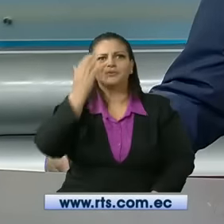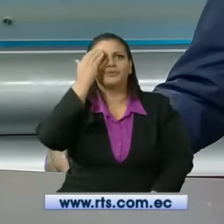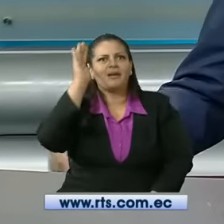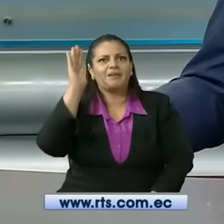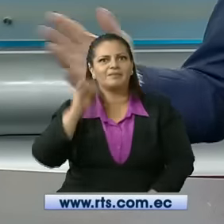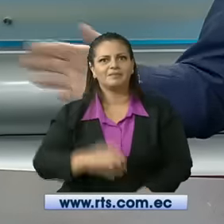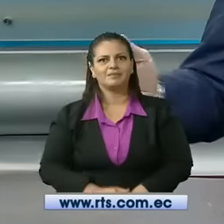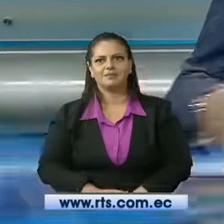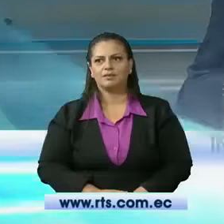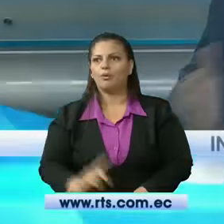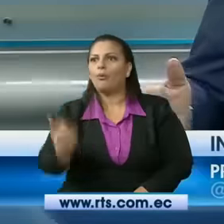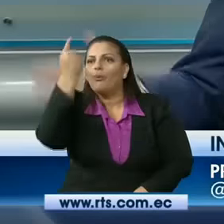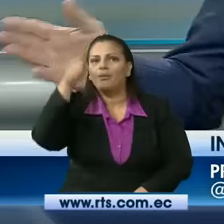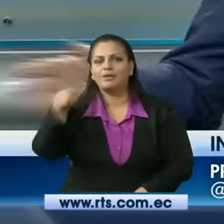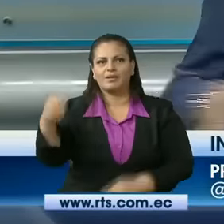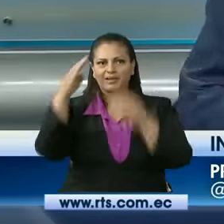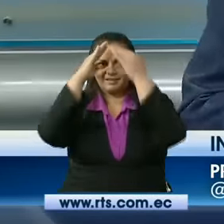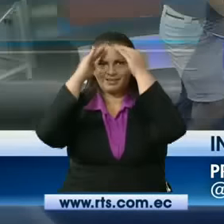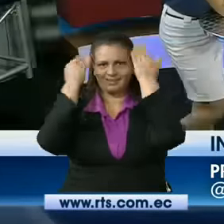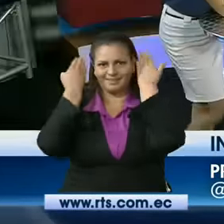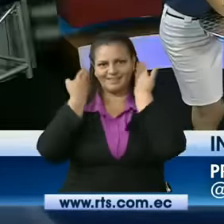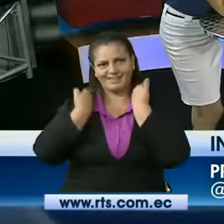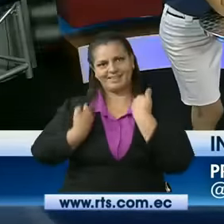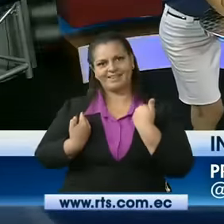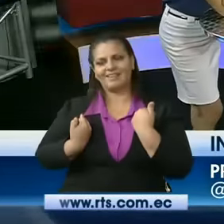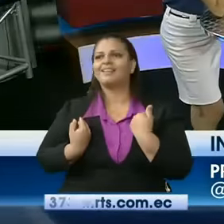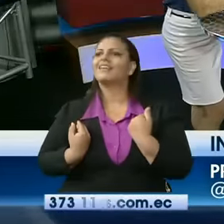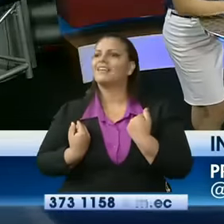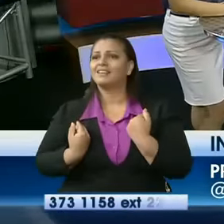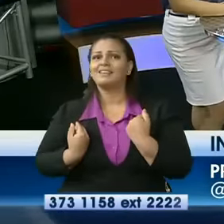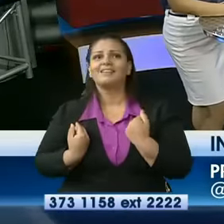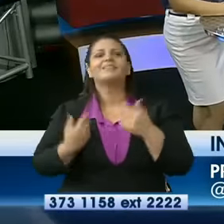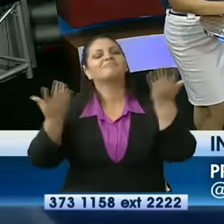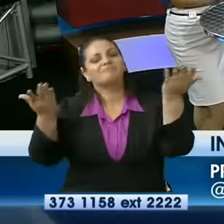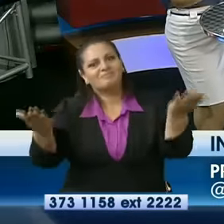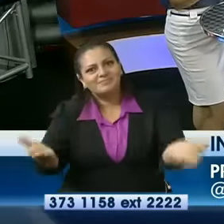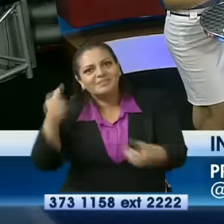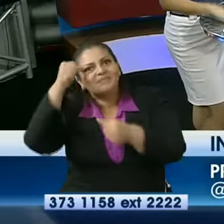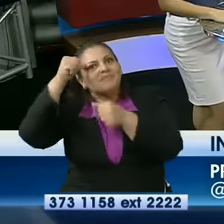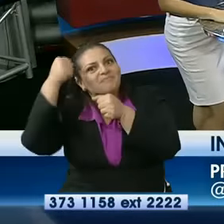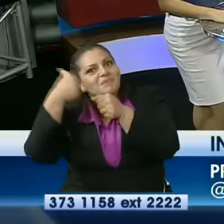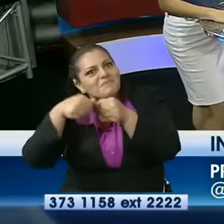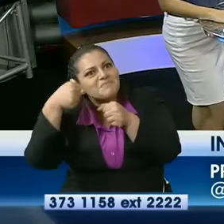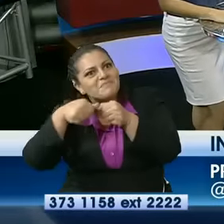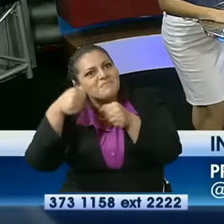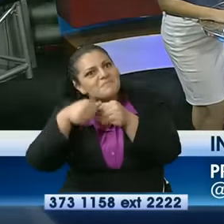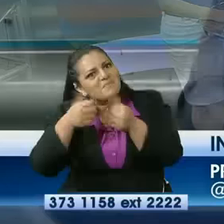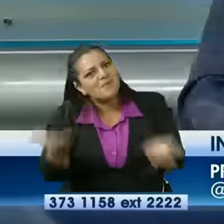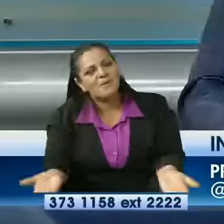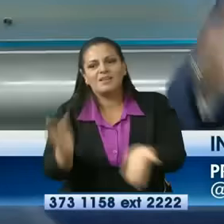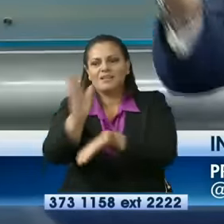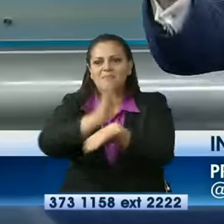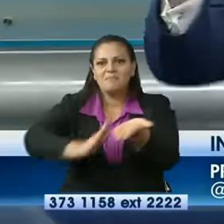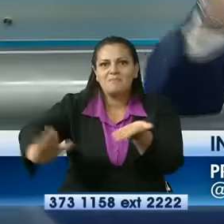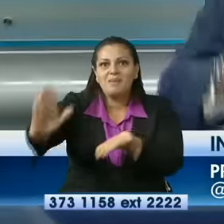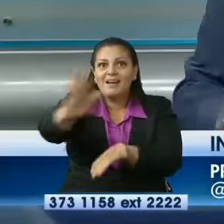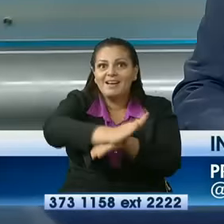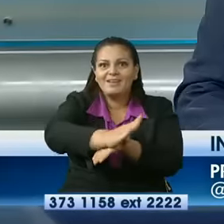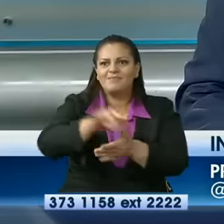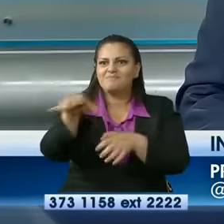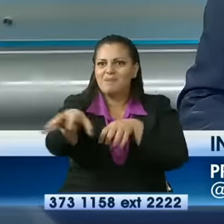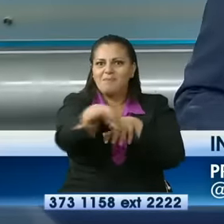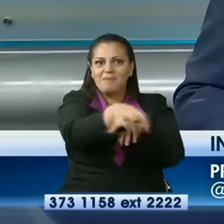Vea, la única que sabe pero no sabe es Roselena. ¡La madrina! Claro, la madrina, mira cómo quedó